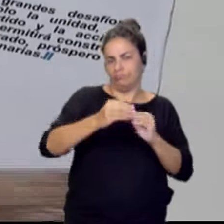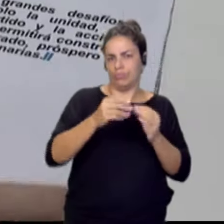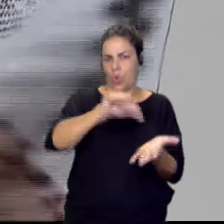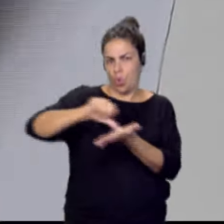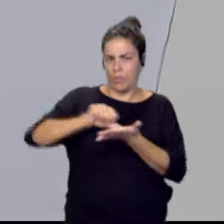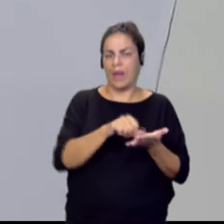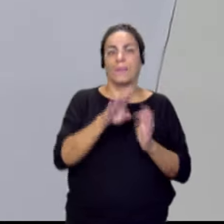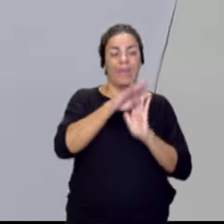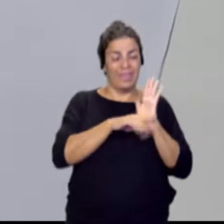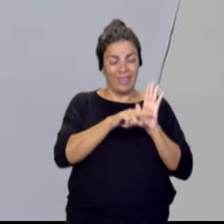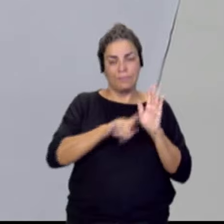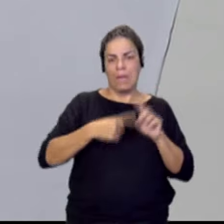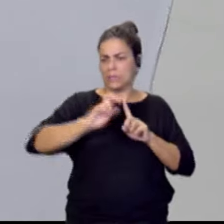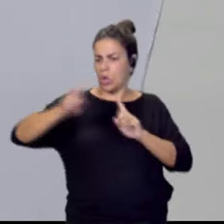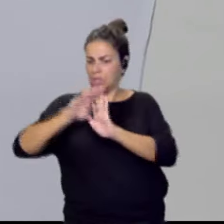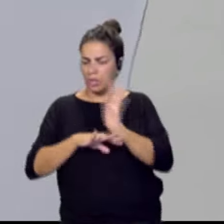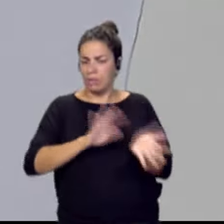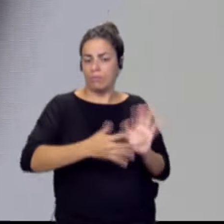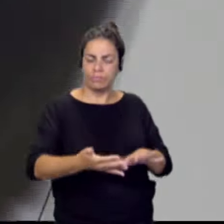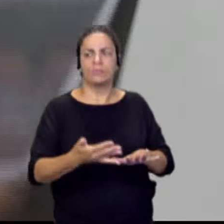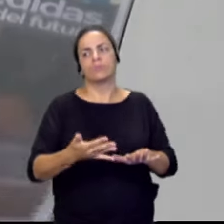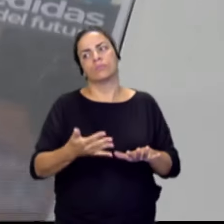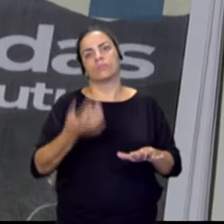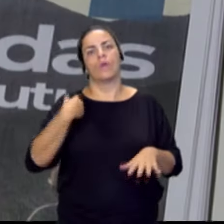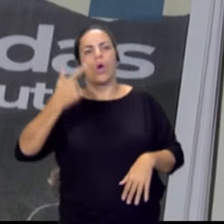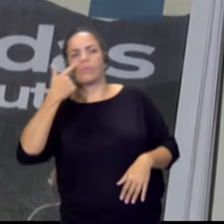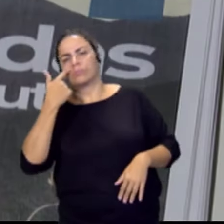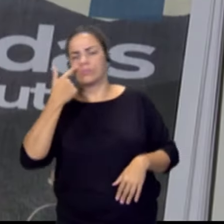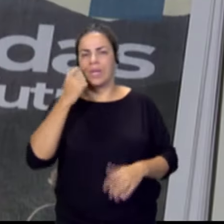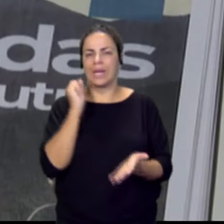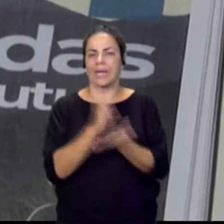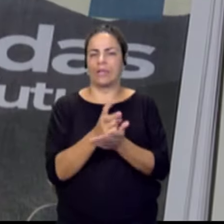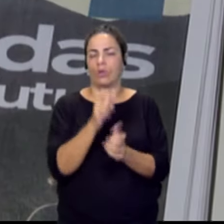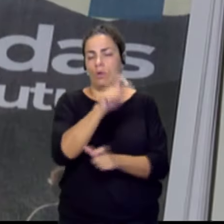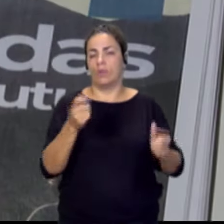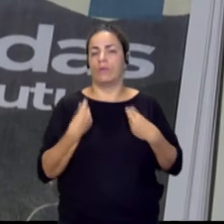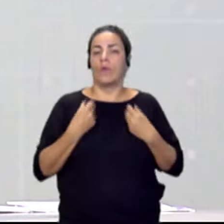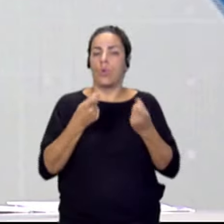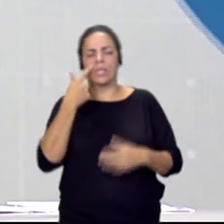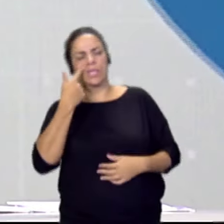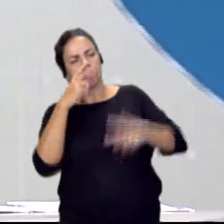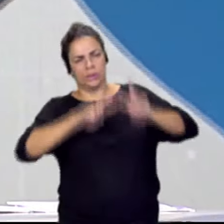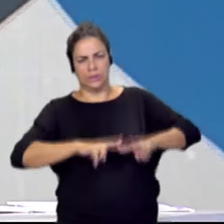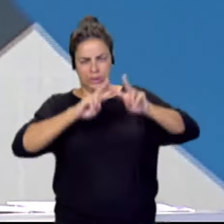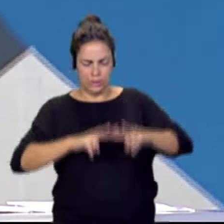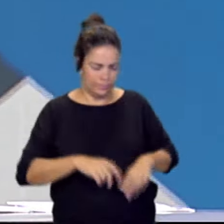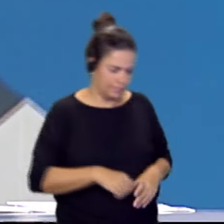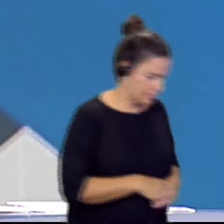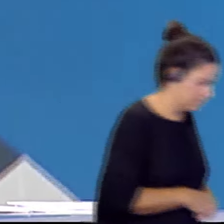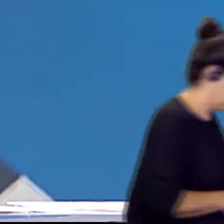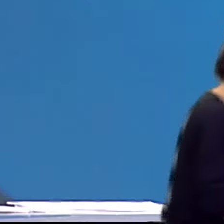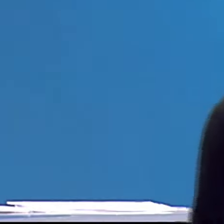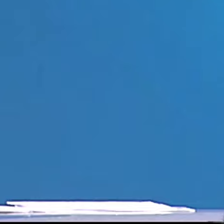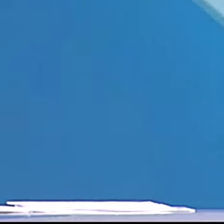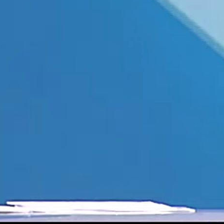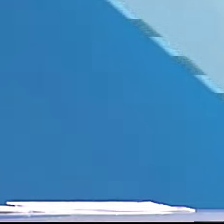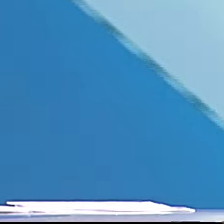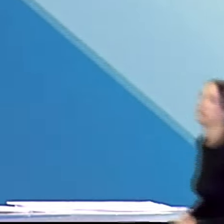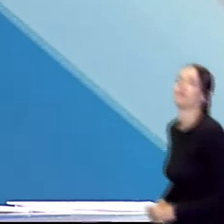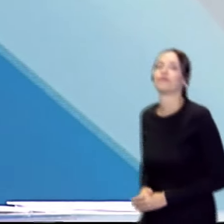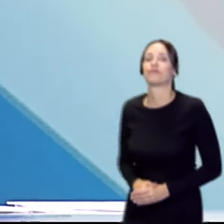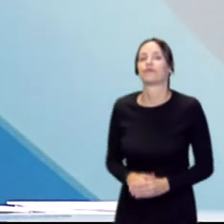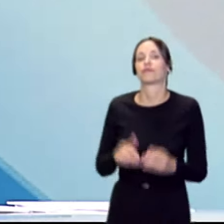se aplicarán bajo la atenta mirada del nuevo Observatorio del Reto Demográfico. Bueno, pues en tan solo unos minutos vamos a hablar de esas